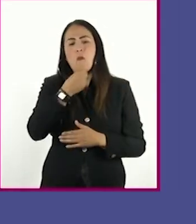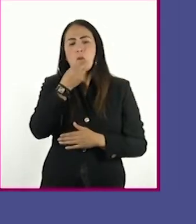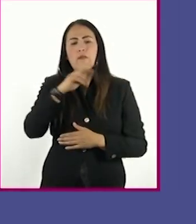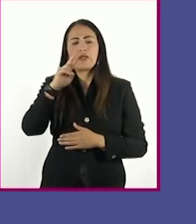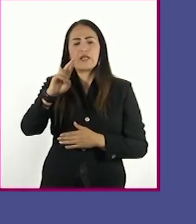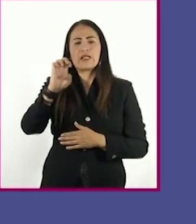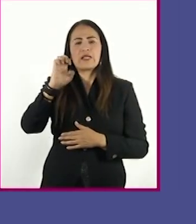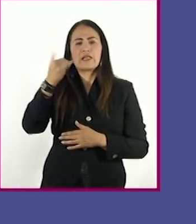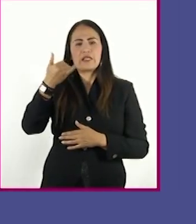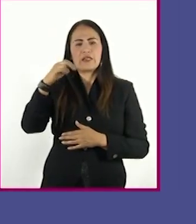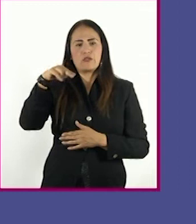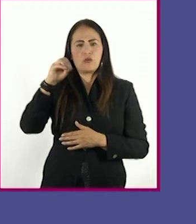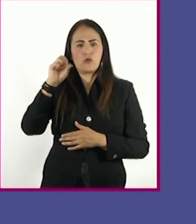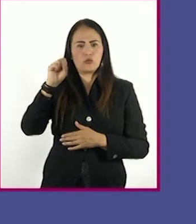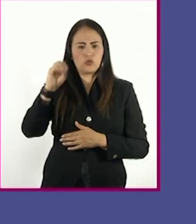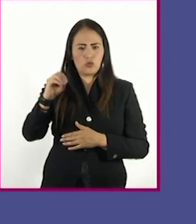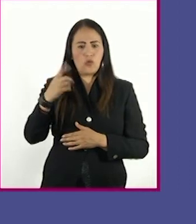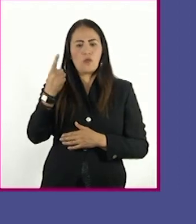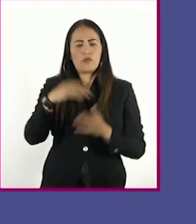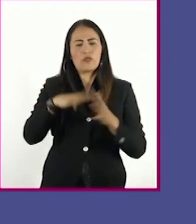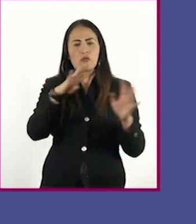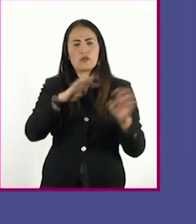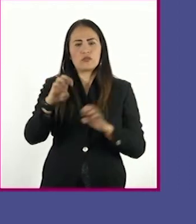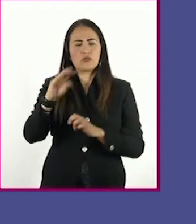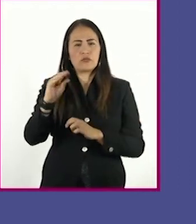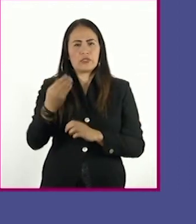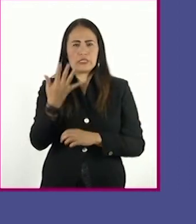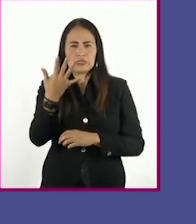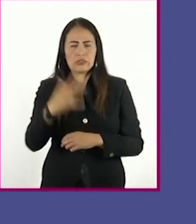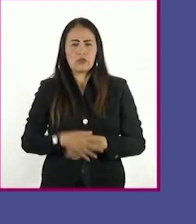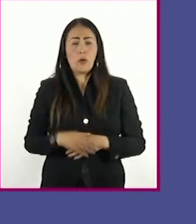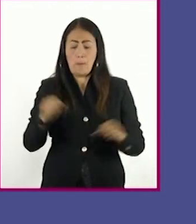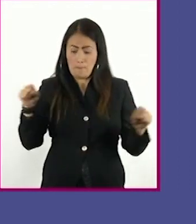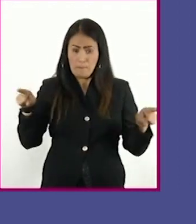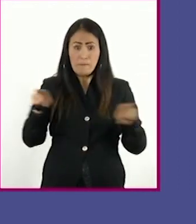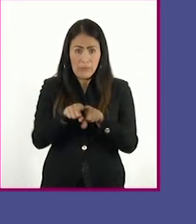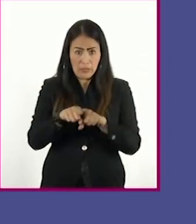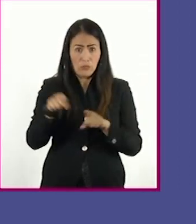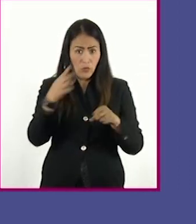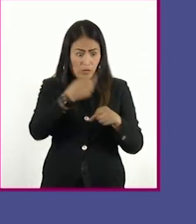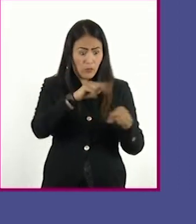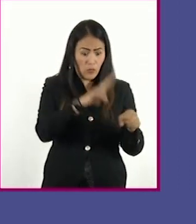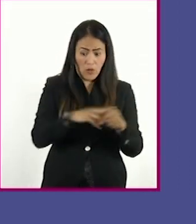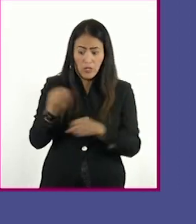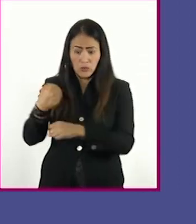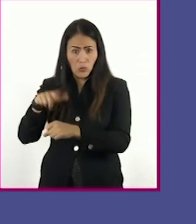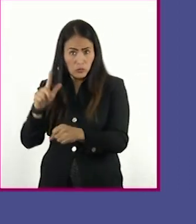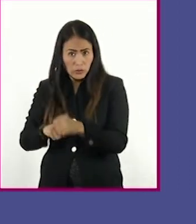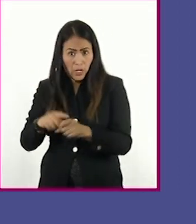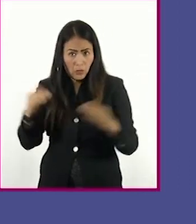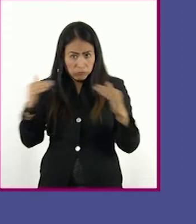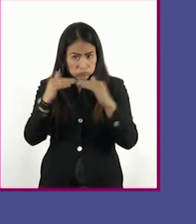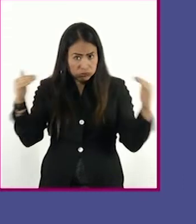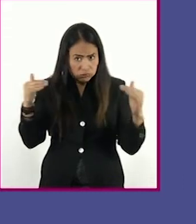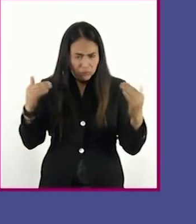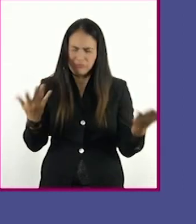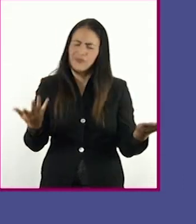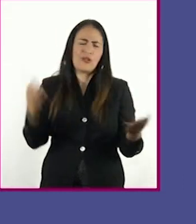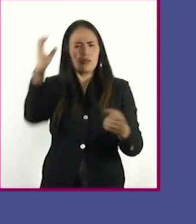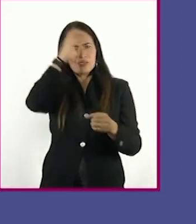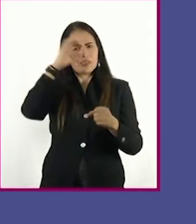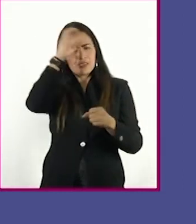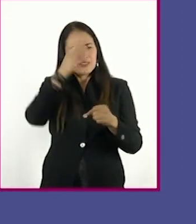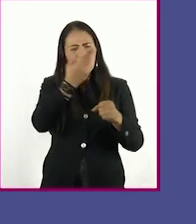1995-60. Valga admitir que ambos objetos tampoco son iguales, empezando porque muchos aspectos de las ciencias